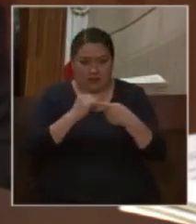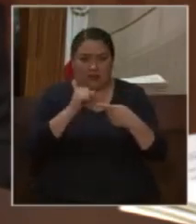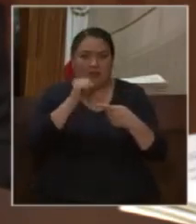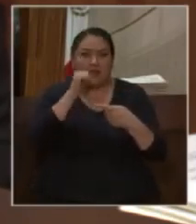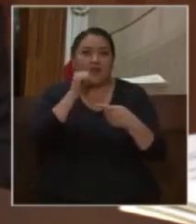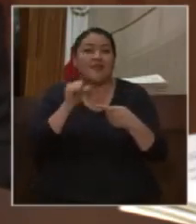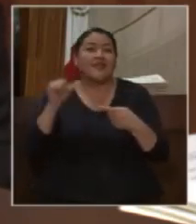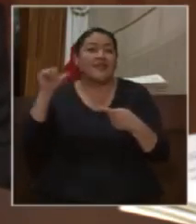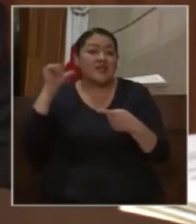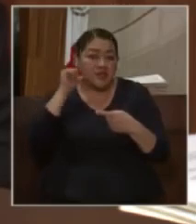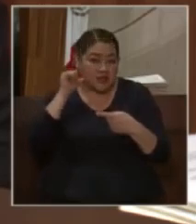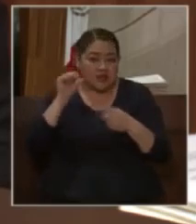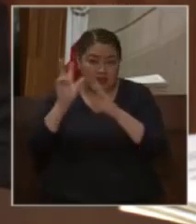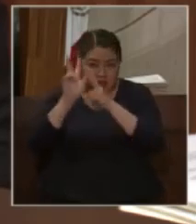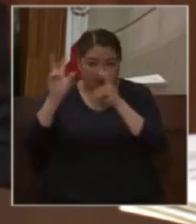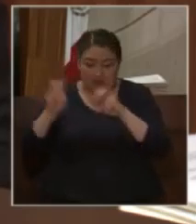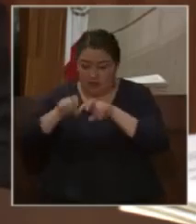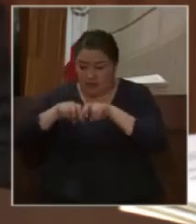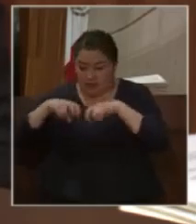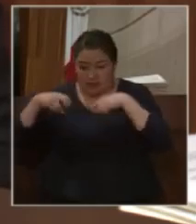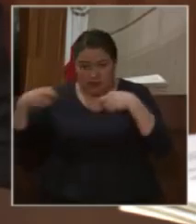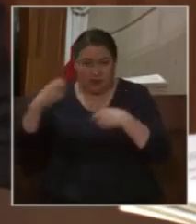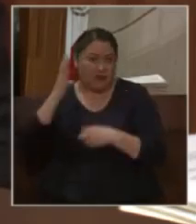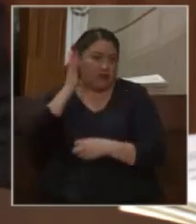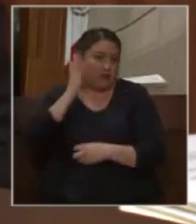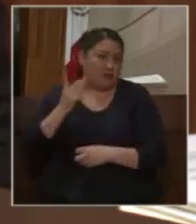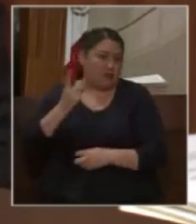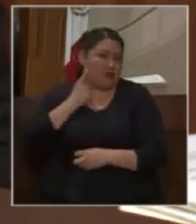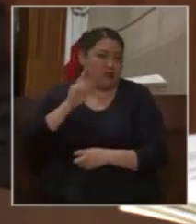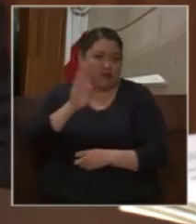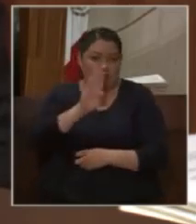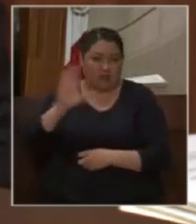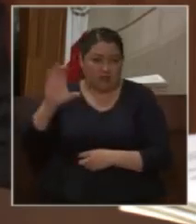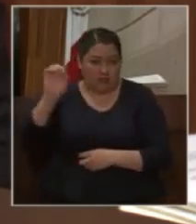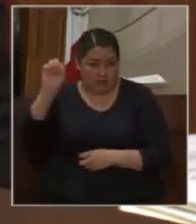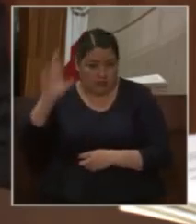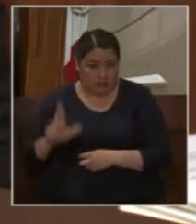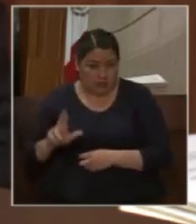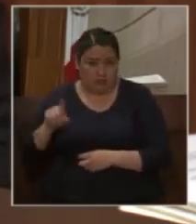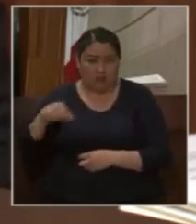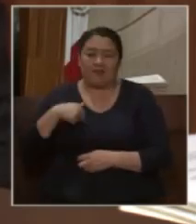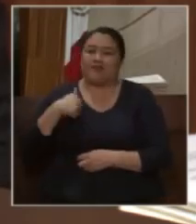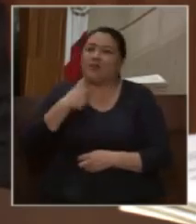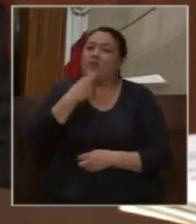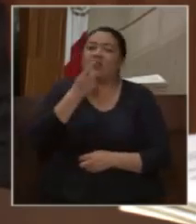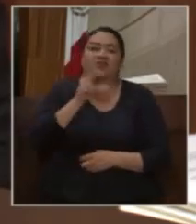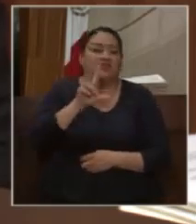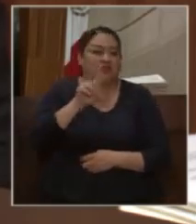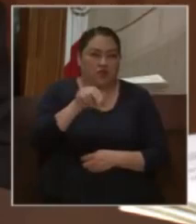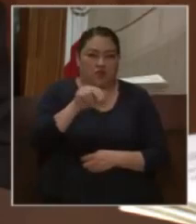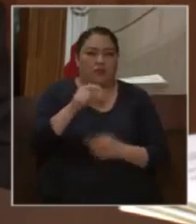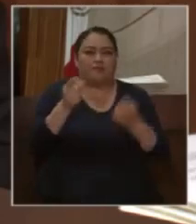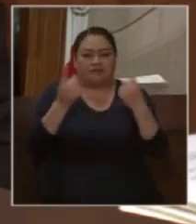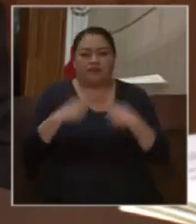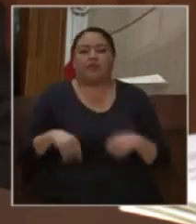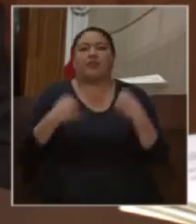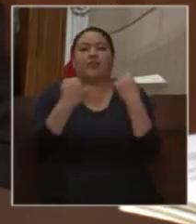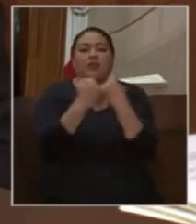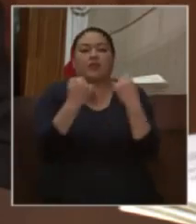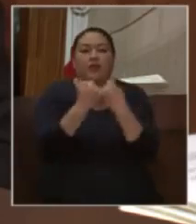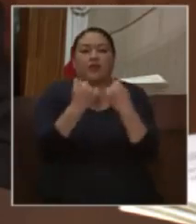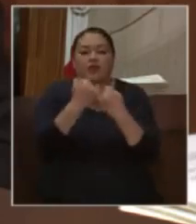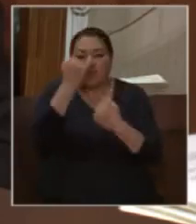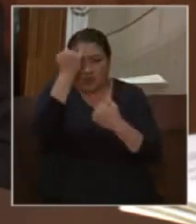votó en relación con la integración del Congreso de Baja California Sur, estaría en contra, y presentaría